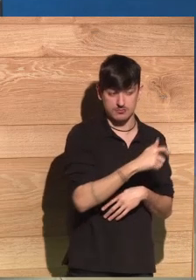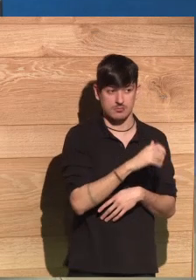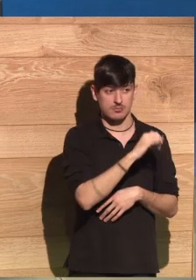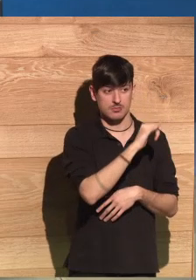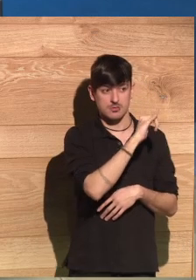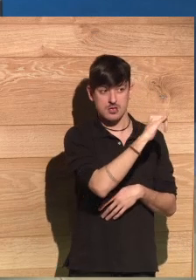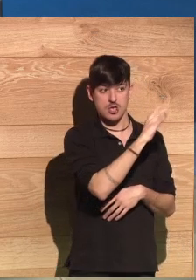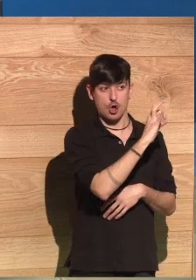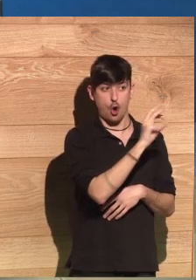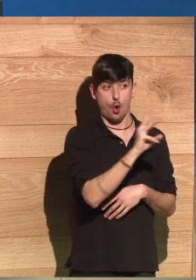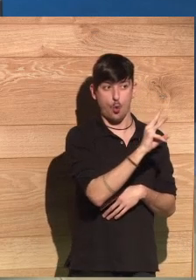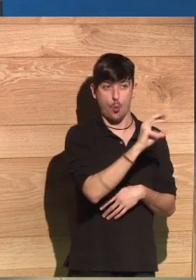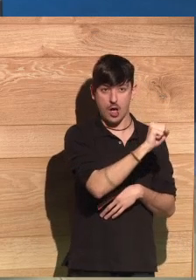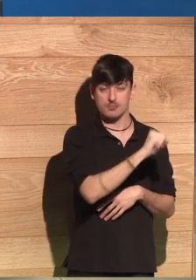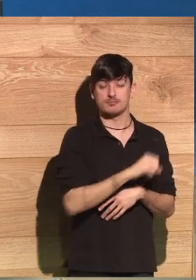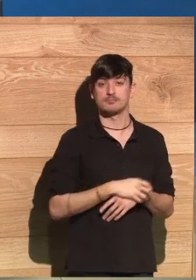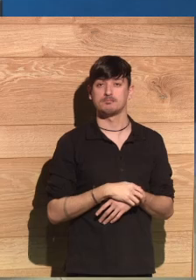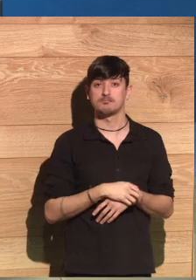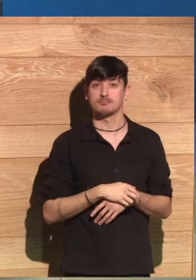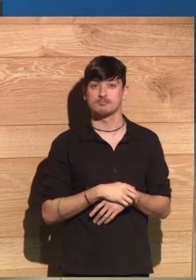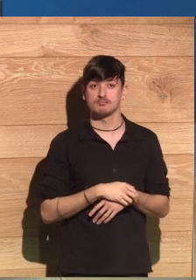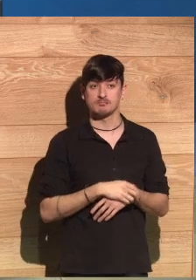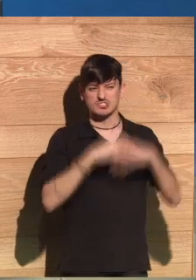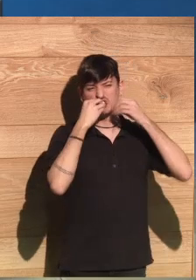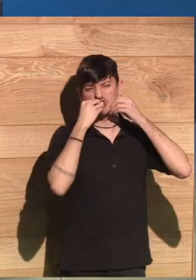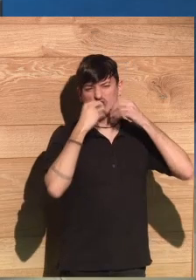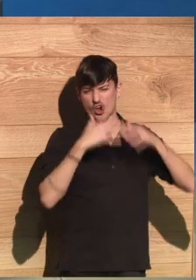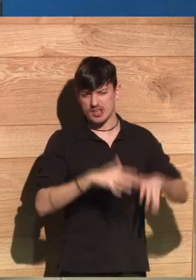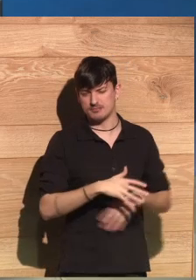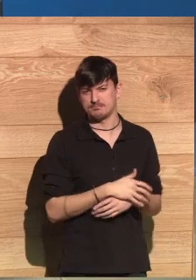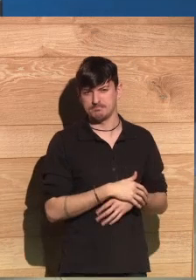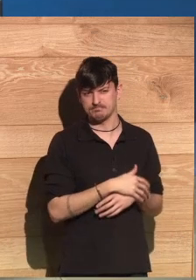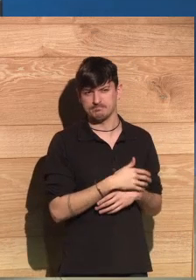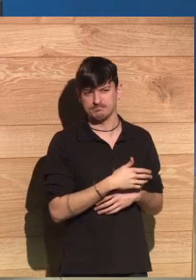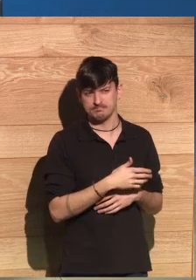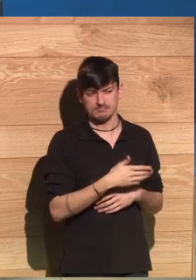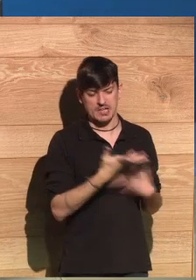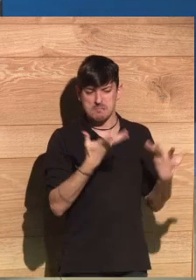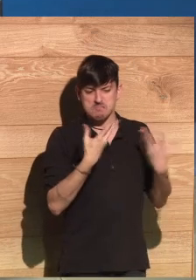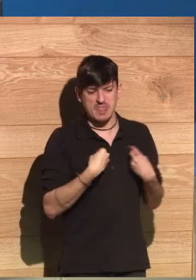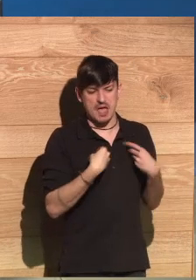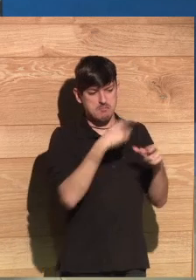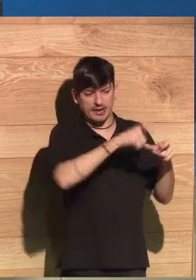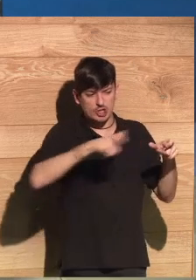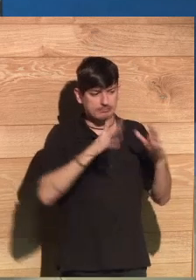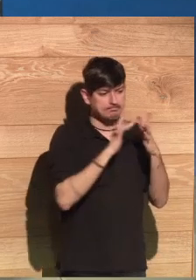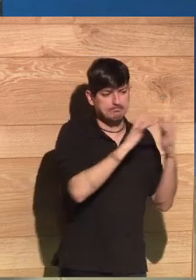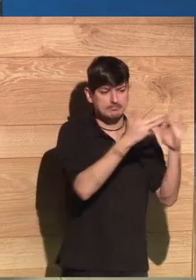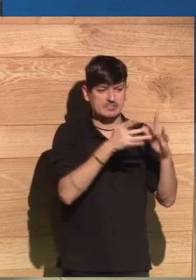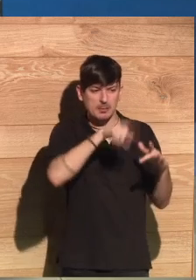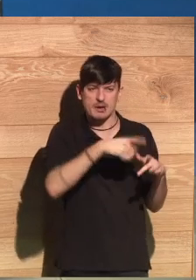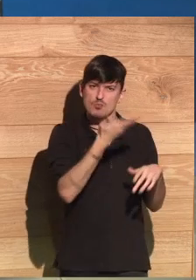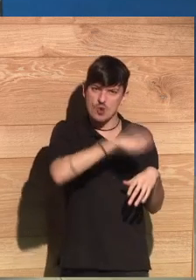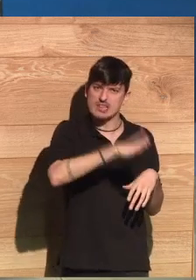del estado de Iowa, y en la historia se van entrelazando las vidas y también las muertes, porque